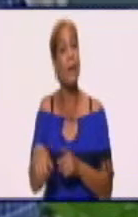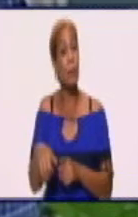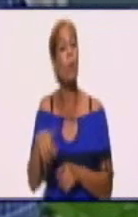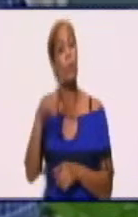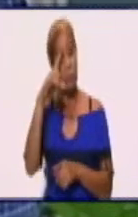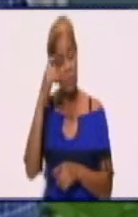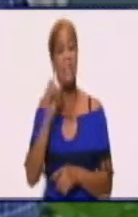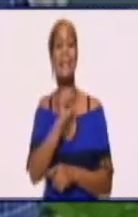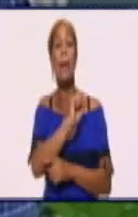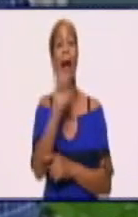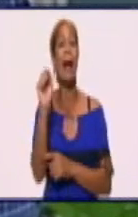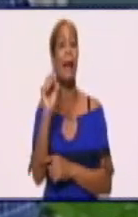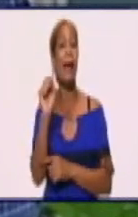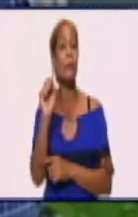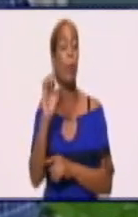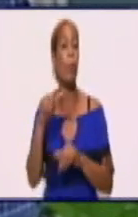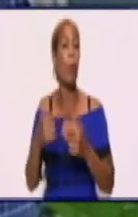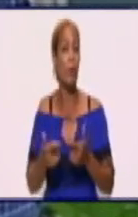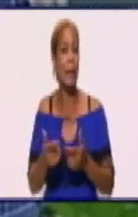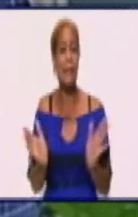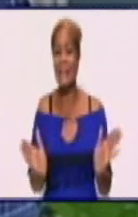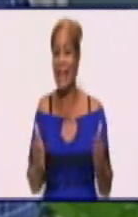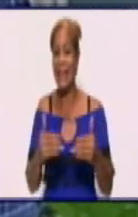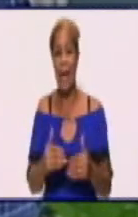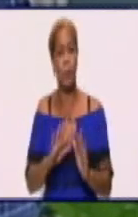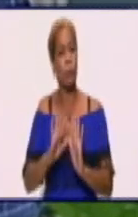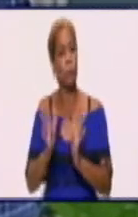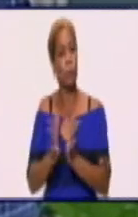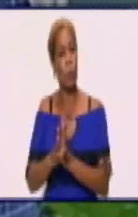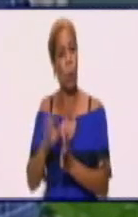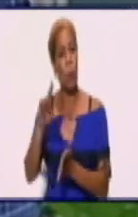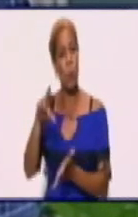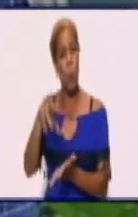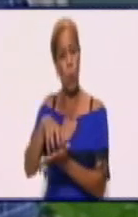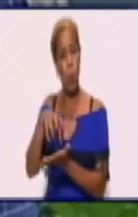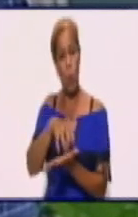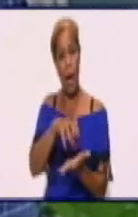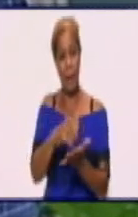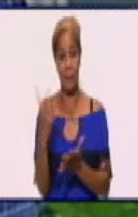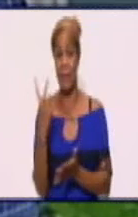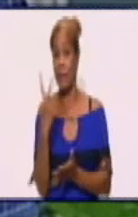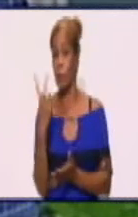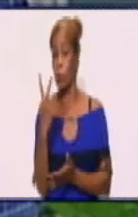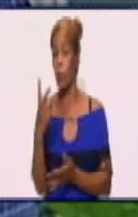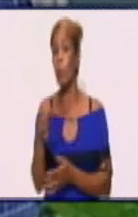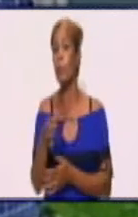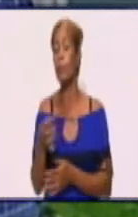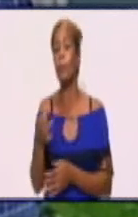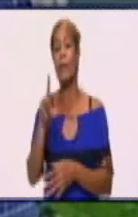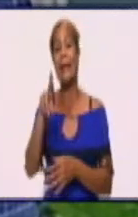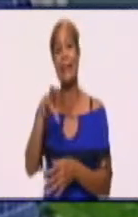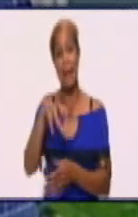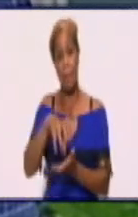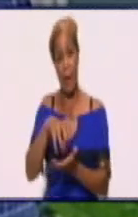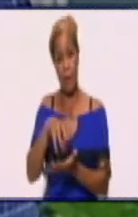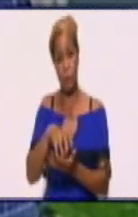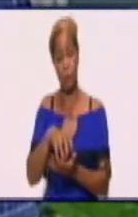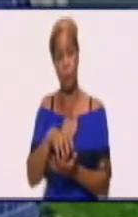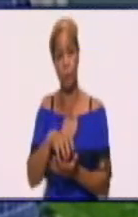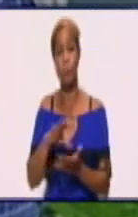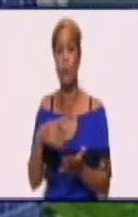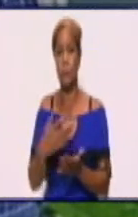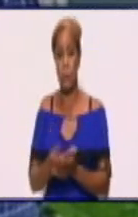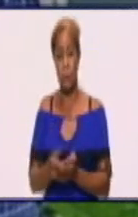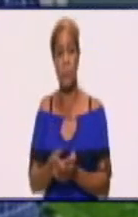pelea, pero no se ha terminado. ¿Y por qué se va ganando la pelea? Bueno, Río Cauto ya lleva varios días que no es el municipio que más casos